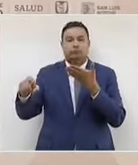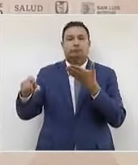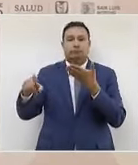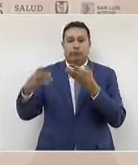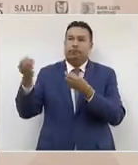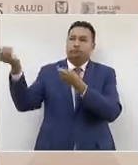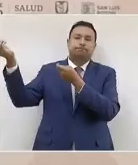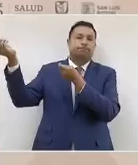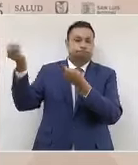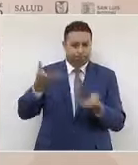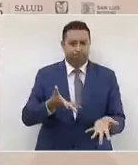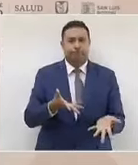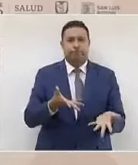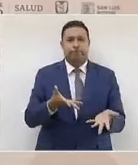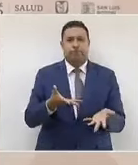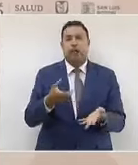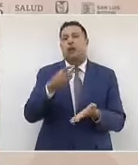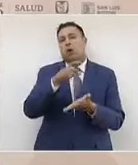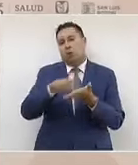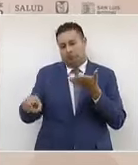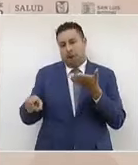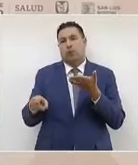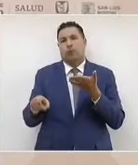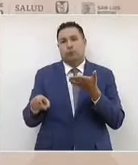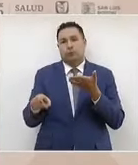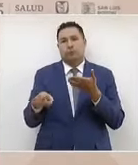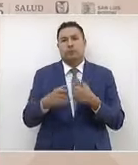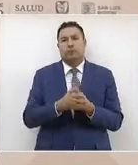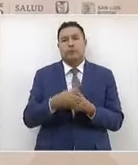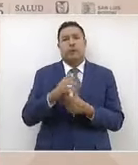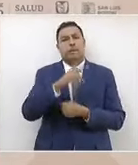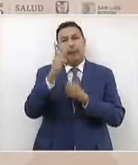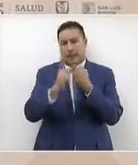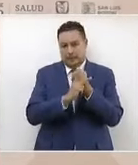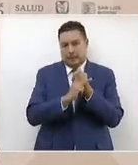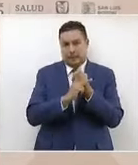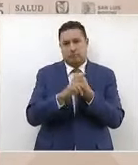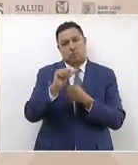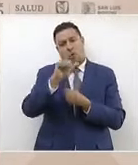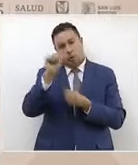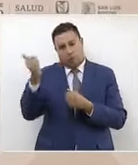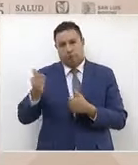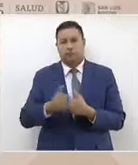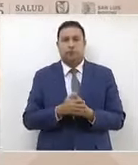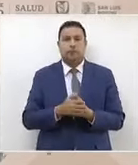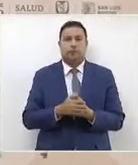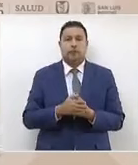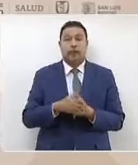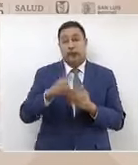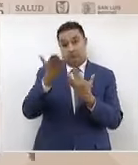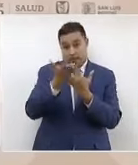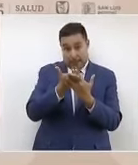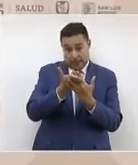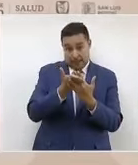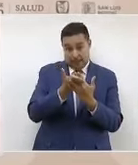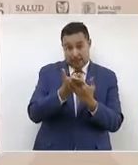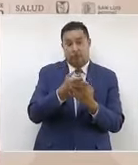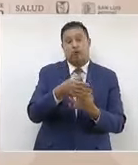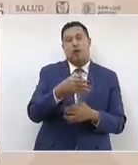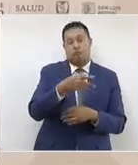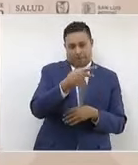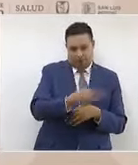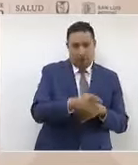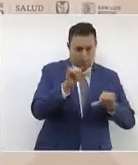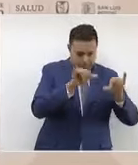ya se compran en países del extranjero, la otra mitad en